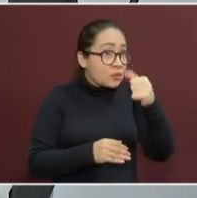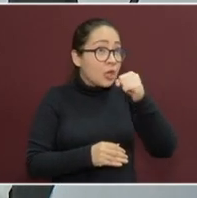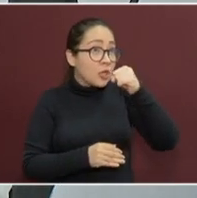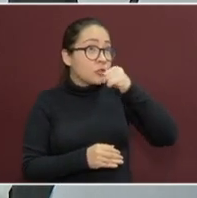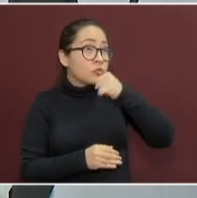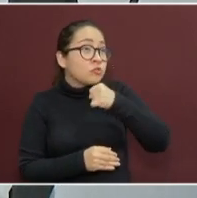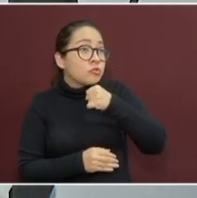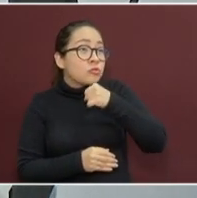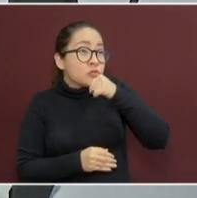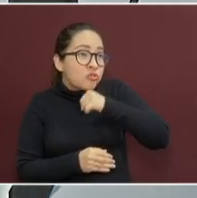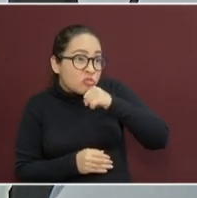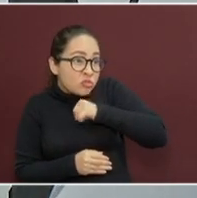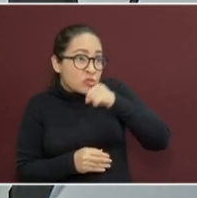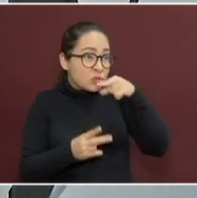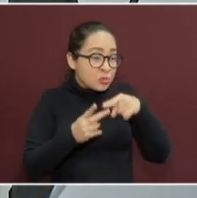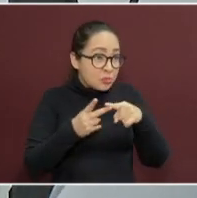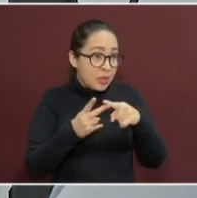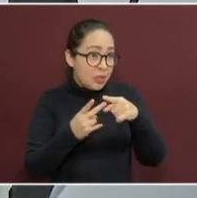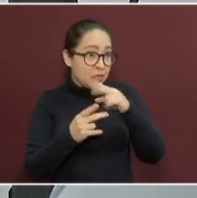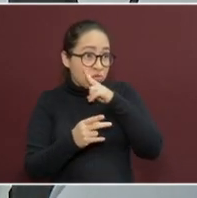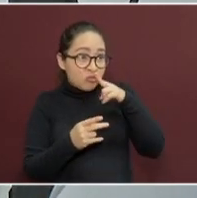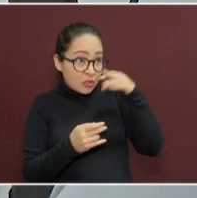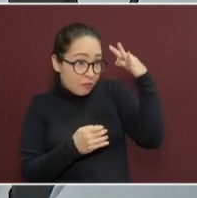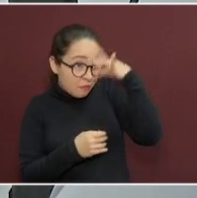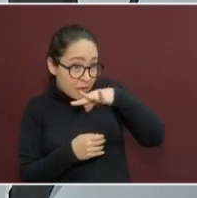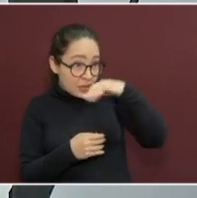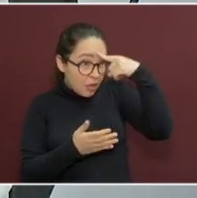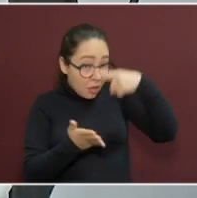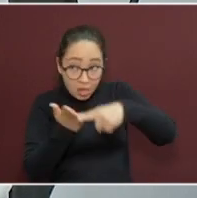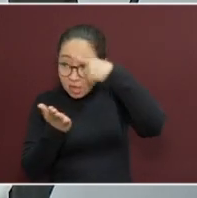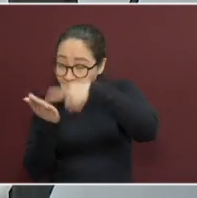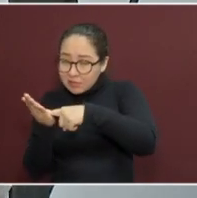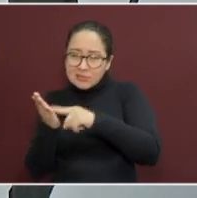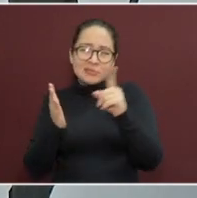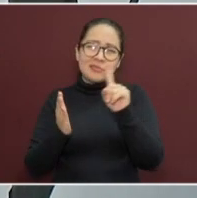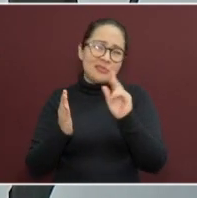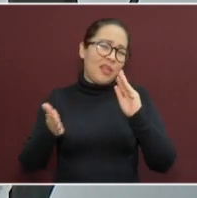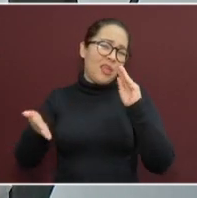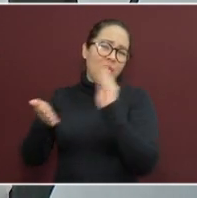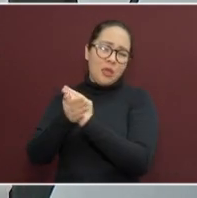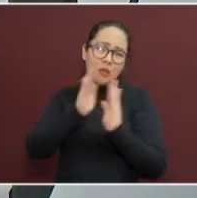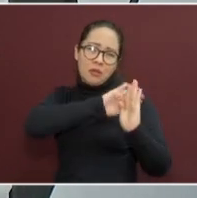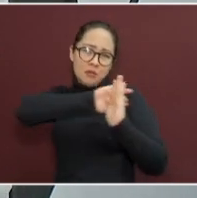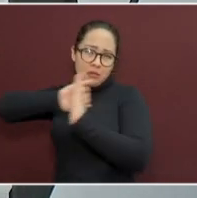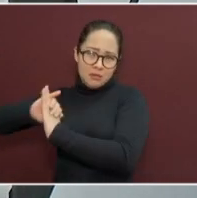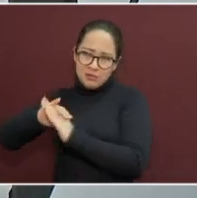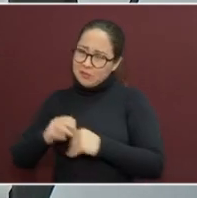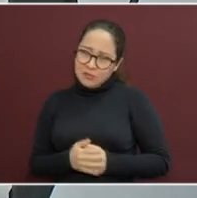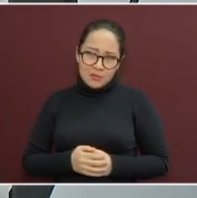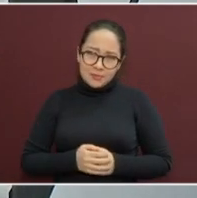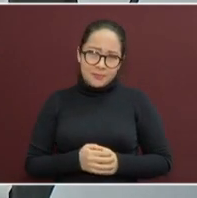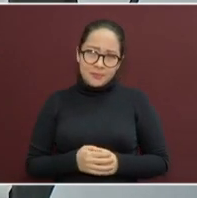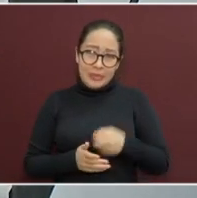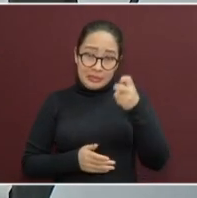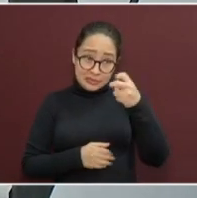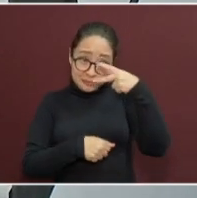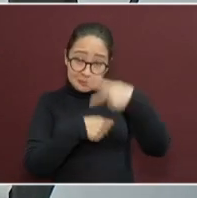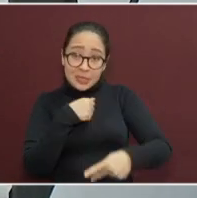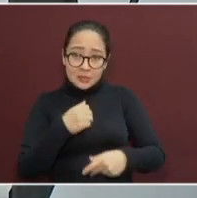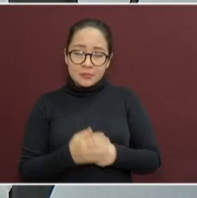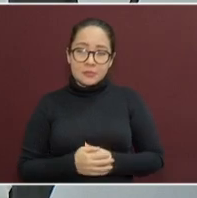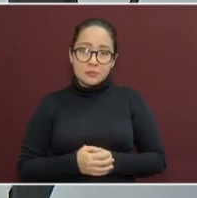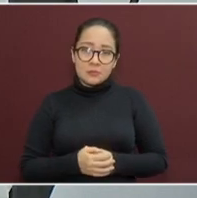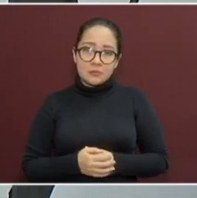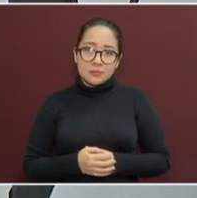riesgo su salud y por supuesto su vida por ejemplo miren ustedes que piensen que pueden